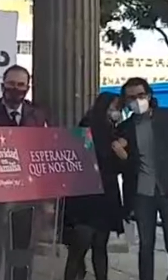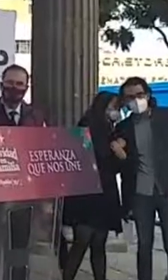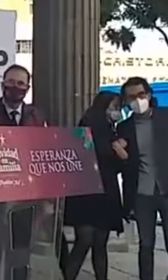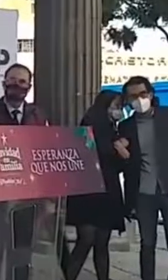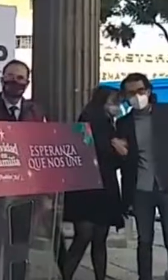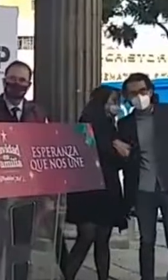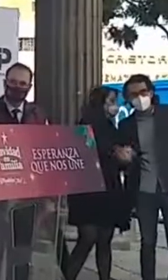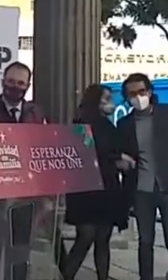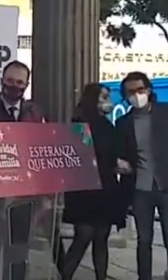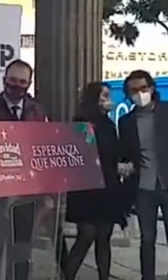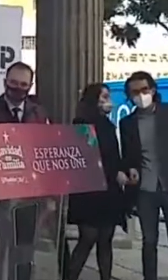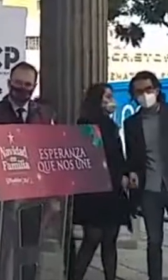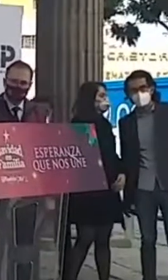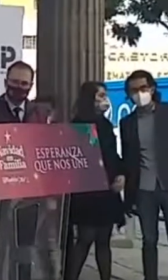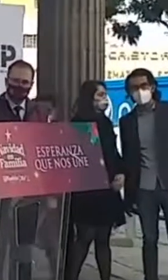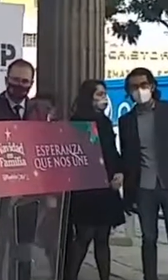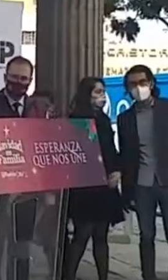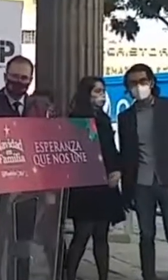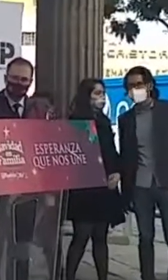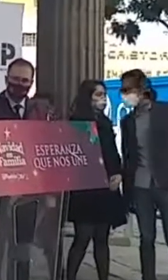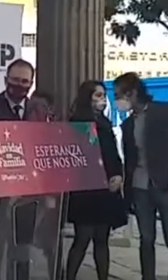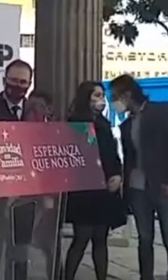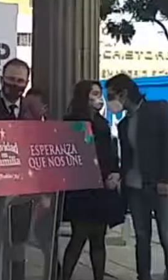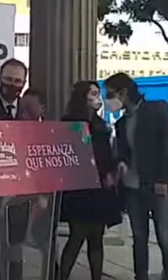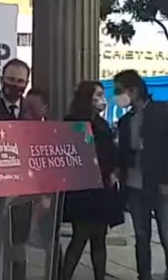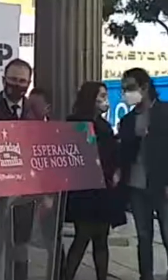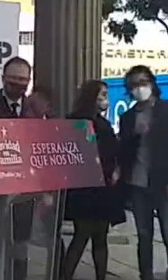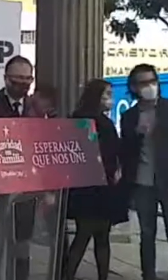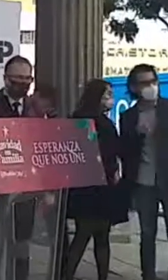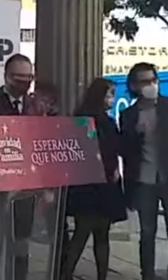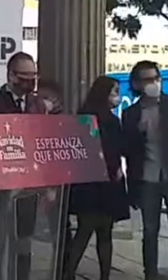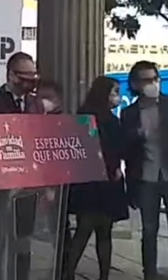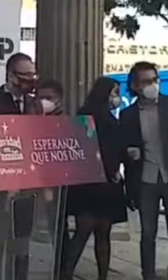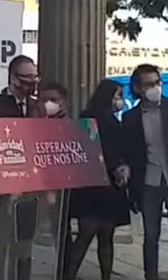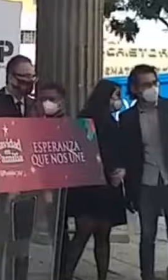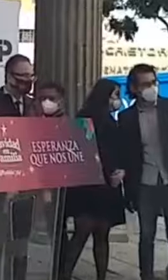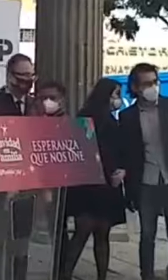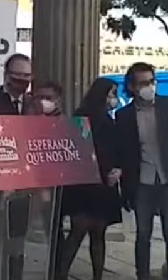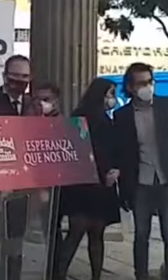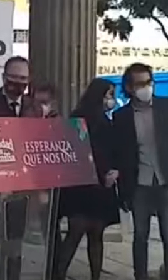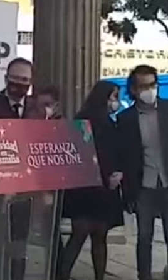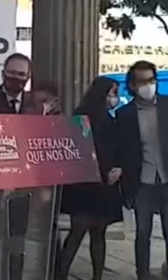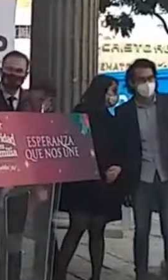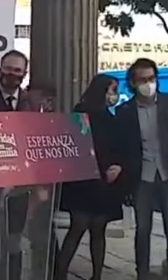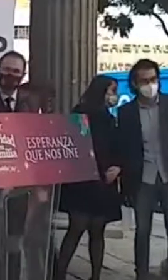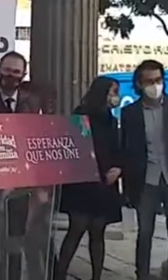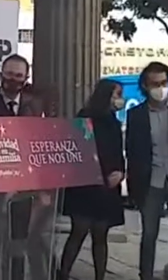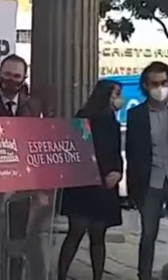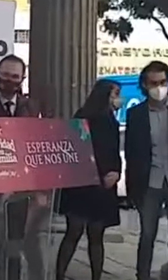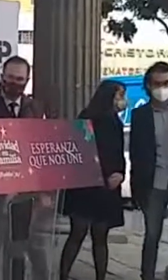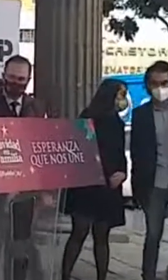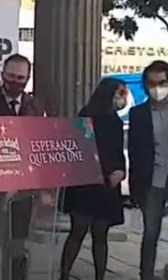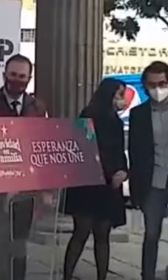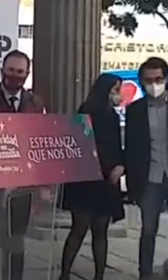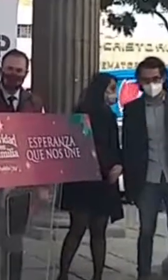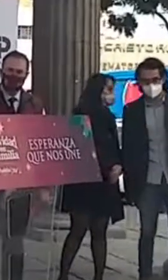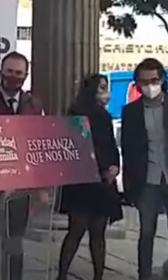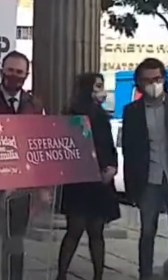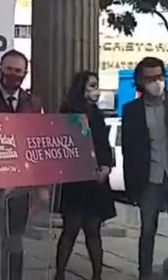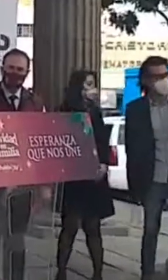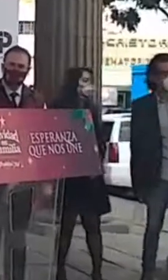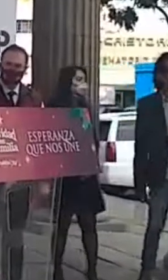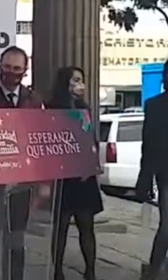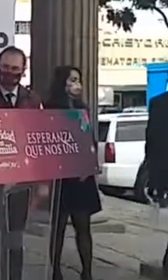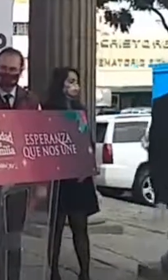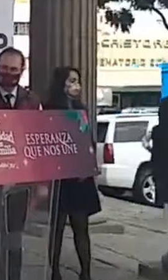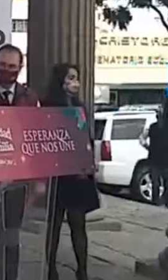ver en esta exposición. La mayoría de gente no tiene la costumbre de asistir a una galería o a un museo